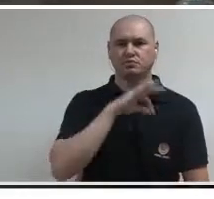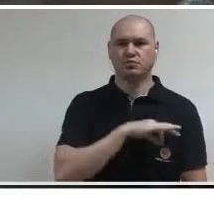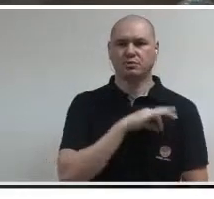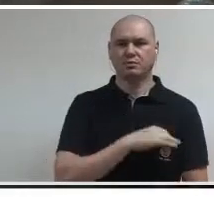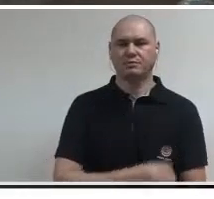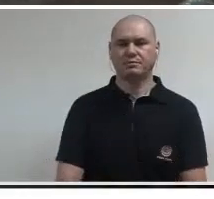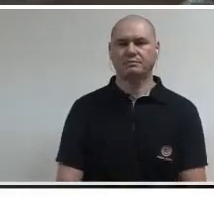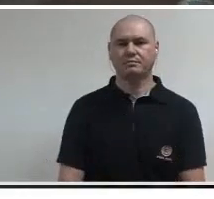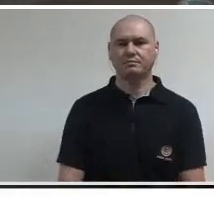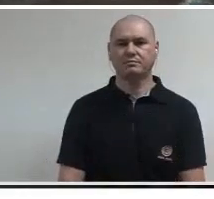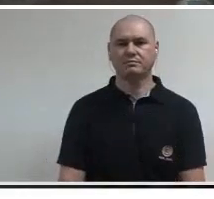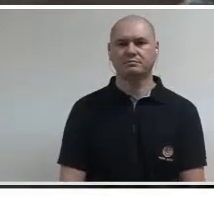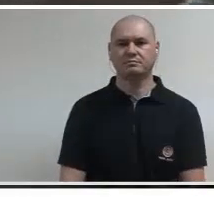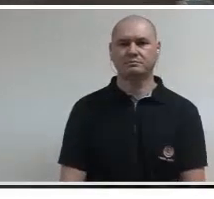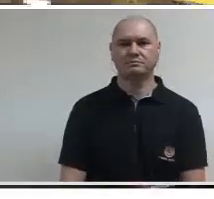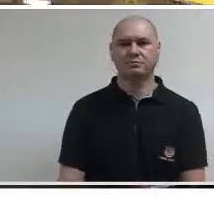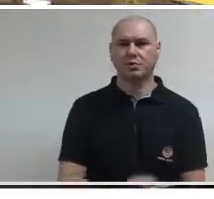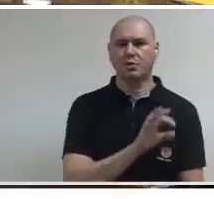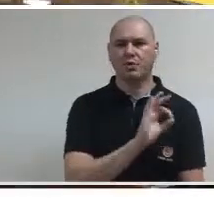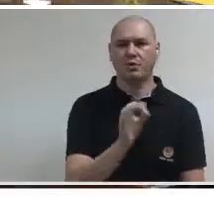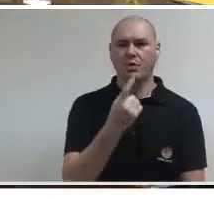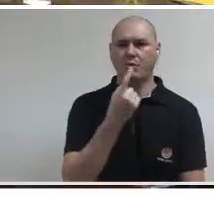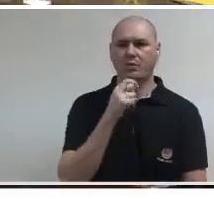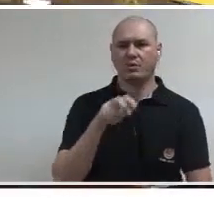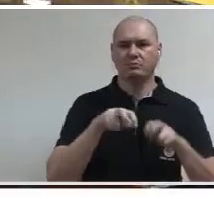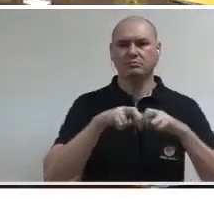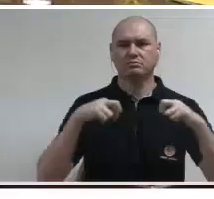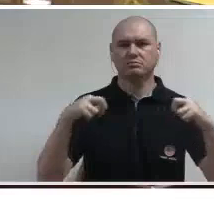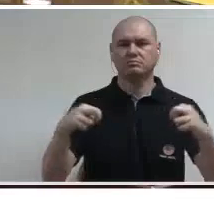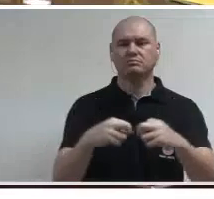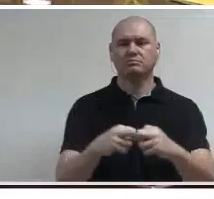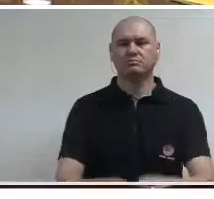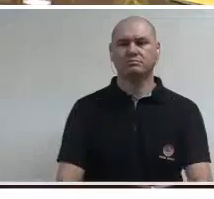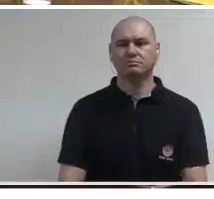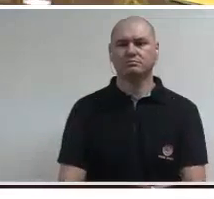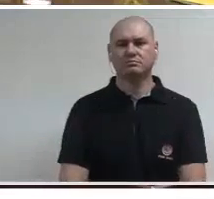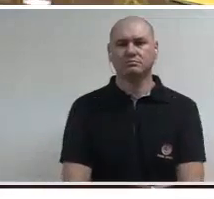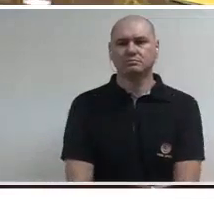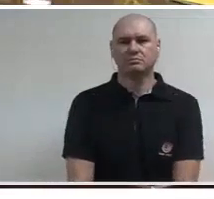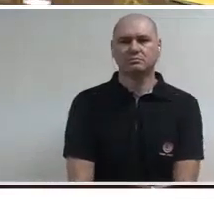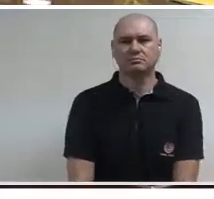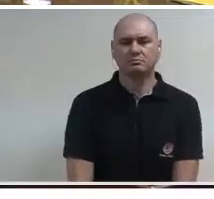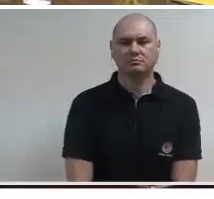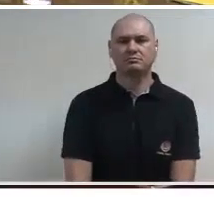derecho, ya me he hecho reconsideración, de que tomo ahí, va a ver,